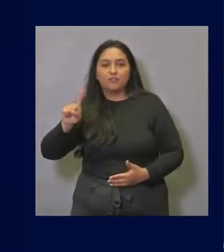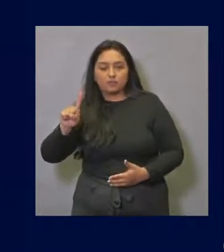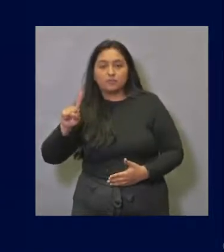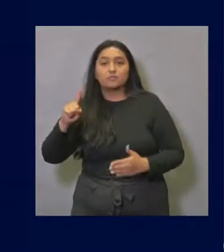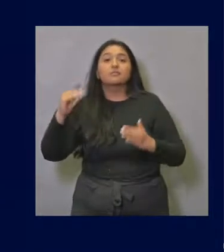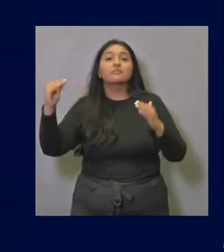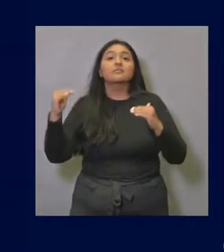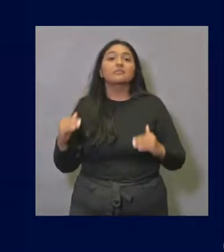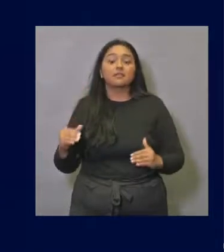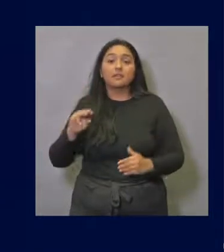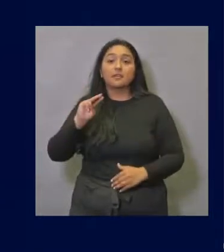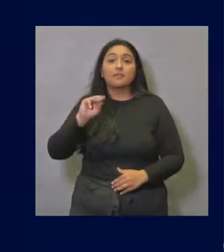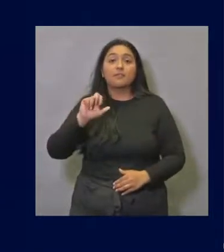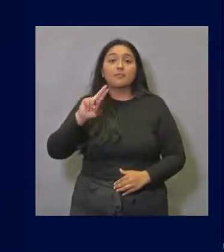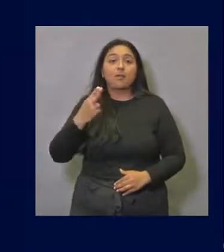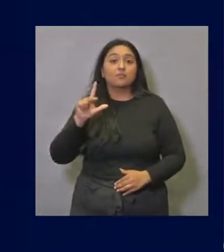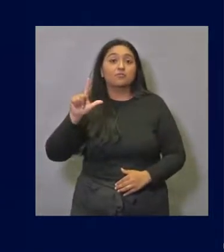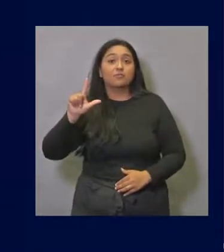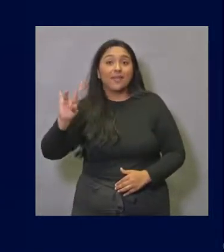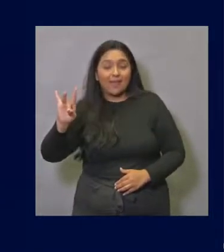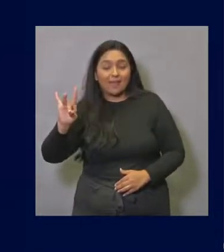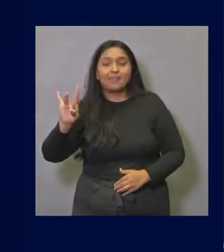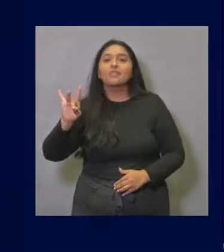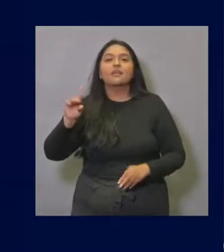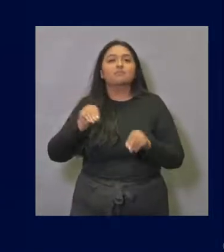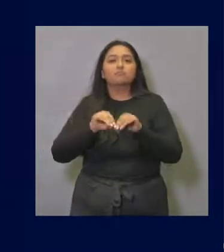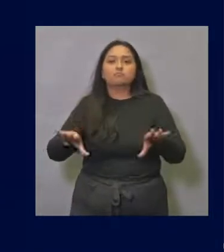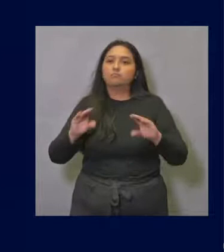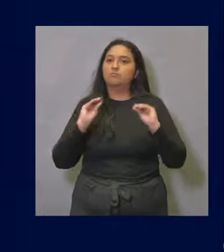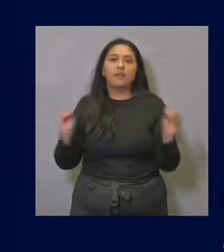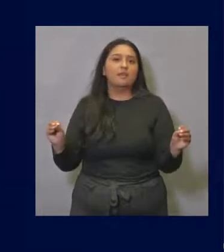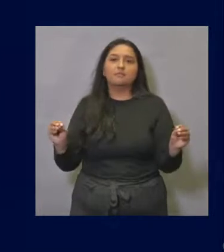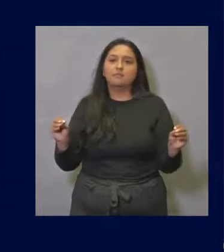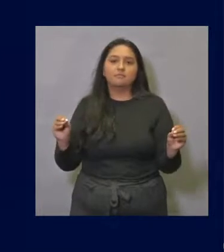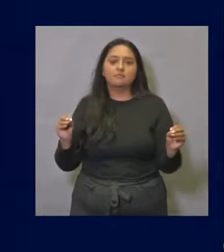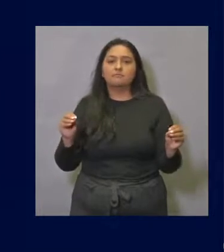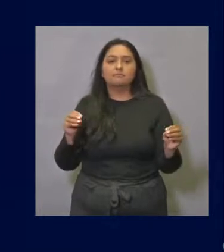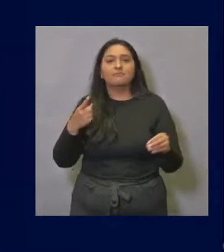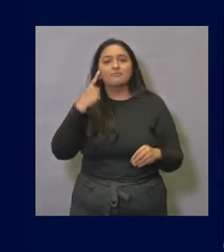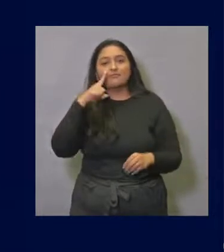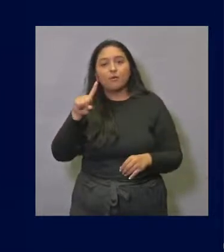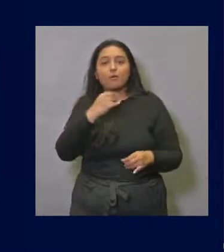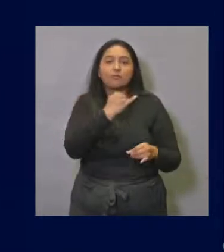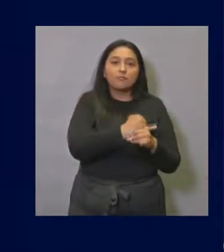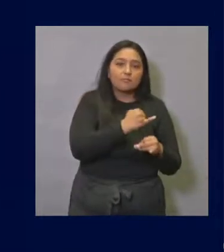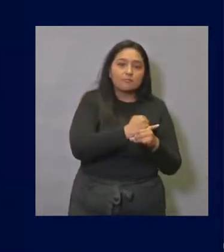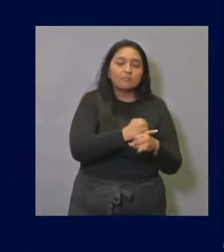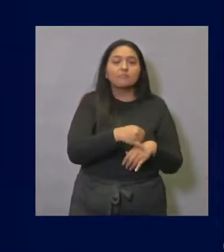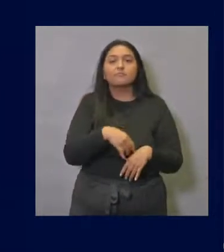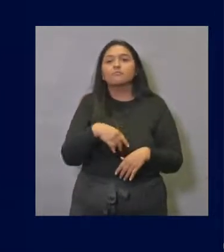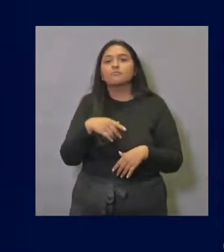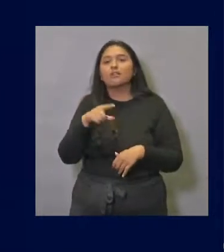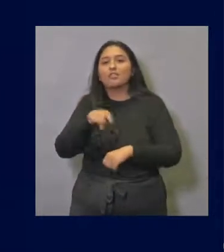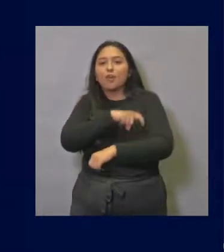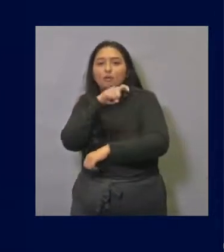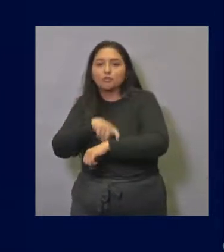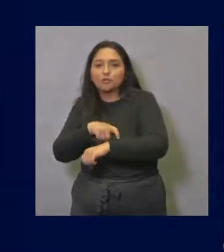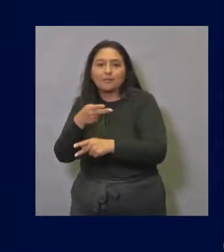del 28 de marzo, no hubo ningún brote en entornos residenciales y de atención a largo plazo.